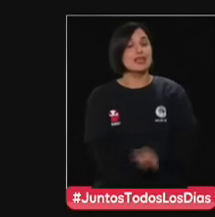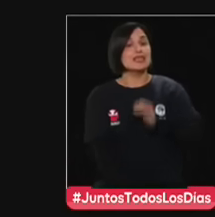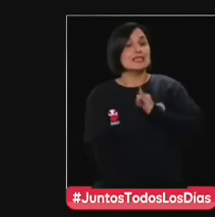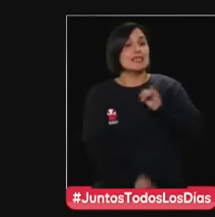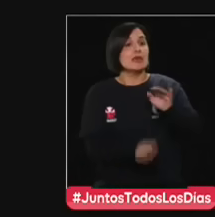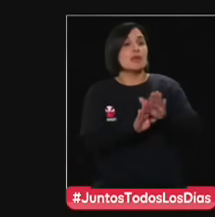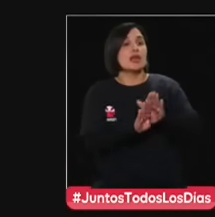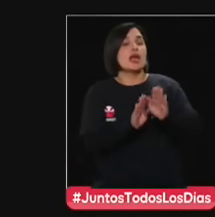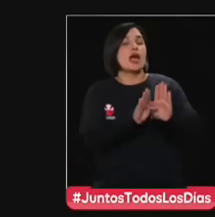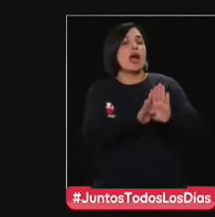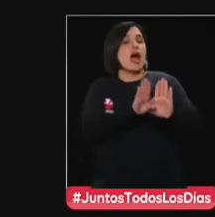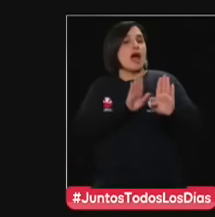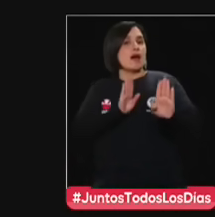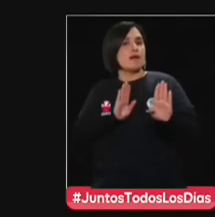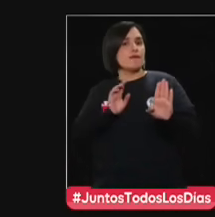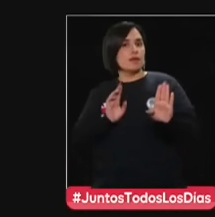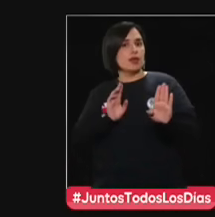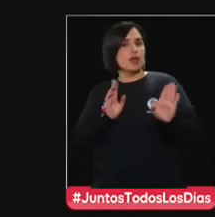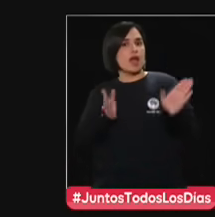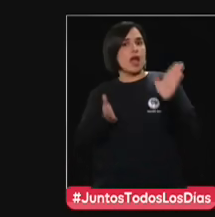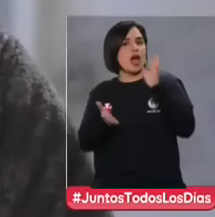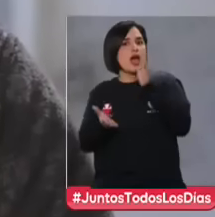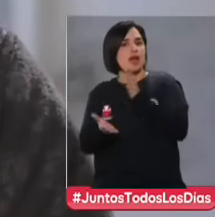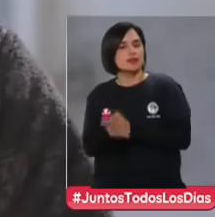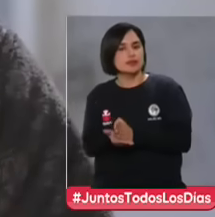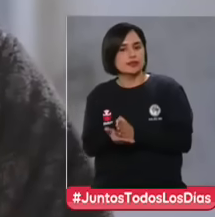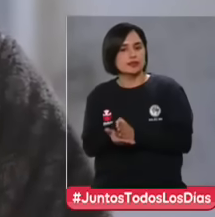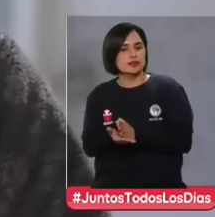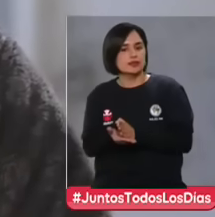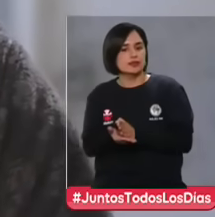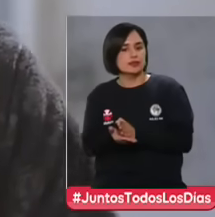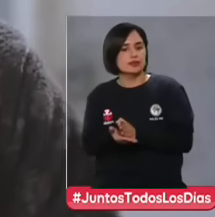afuera. Hasta que